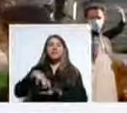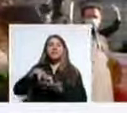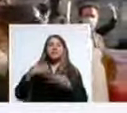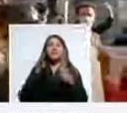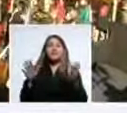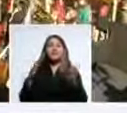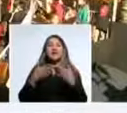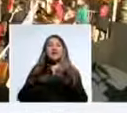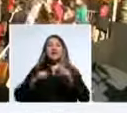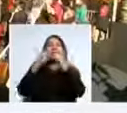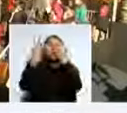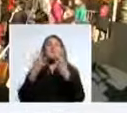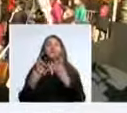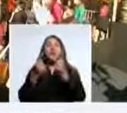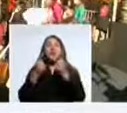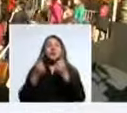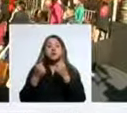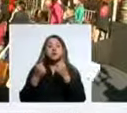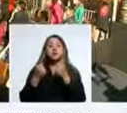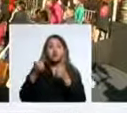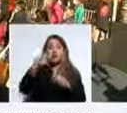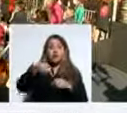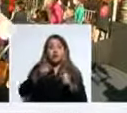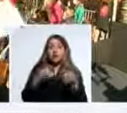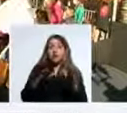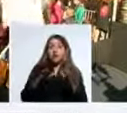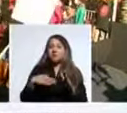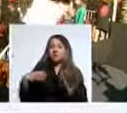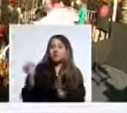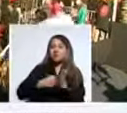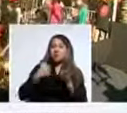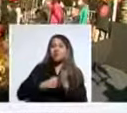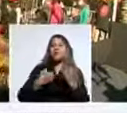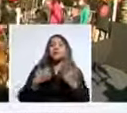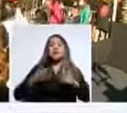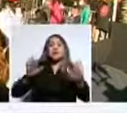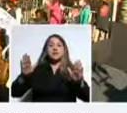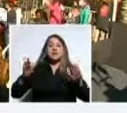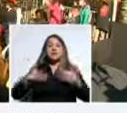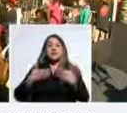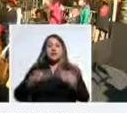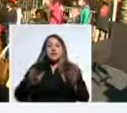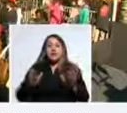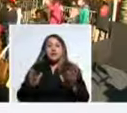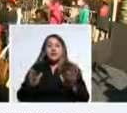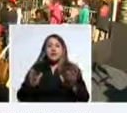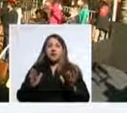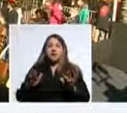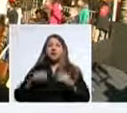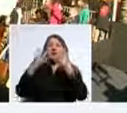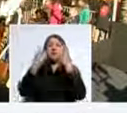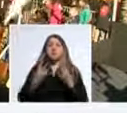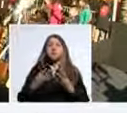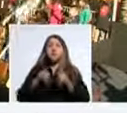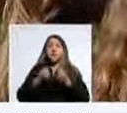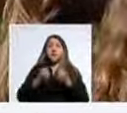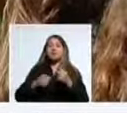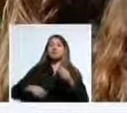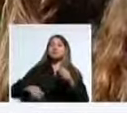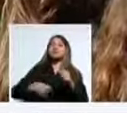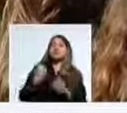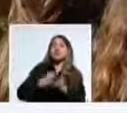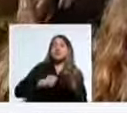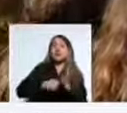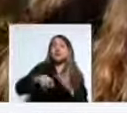trato de cuerdas de la fundación de orquestas juveniles e infantiles en un grupo de convencionales pero persistía gritando igual que ahora